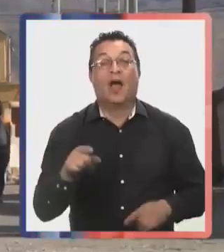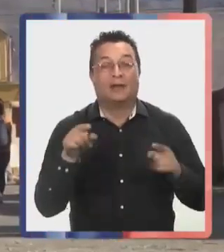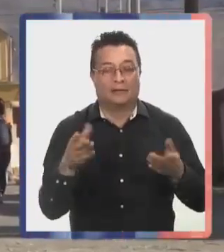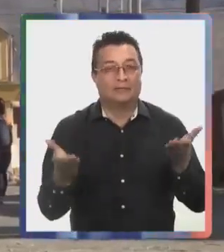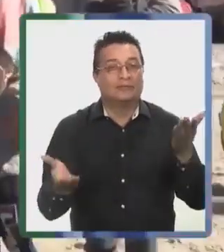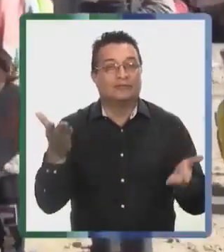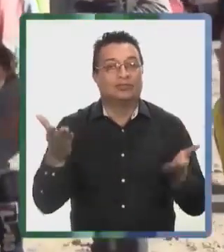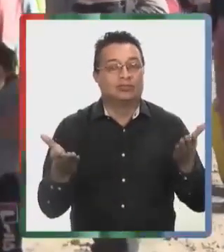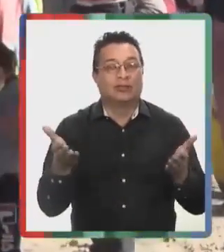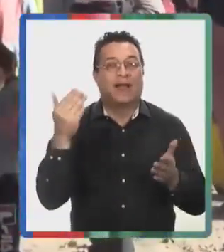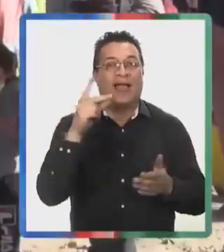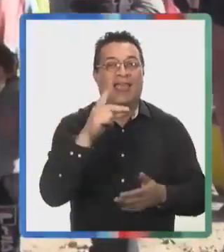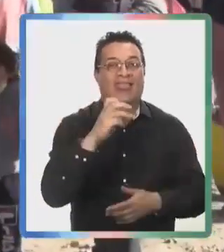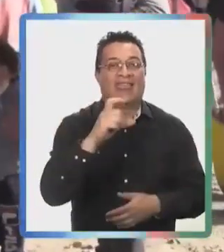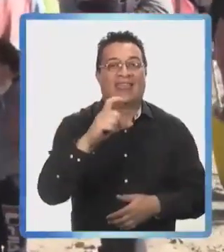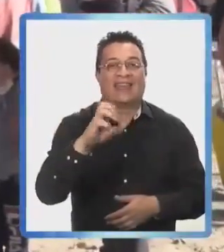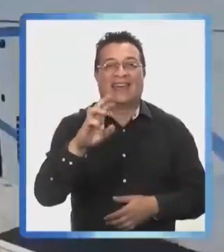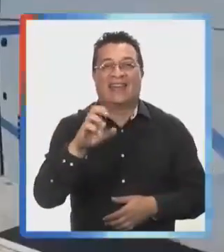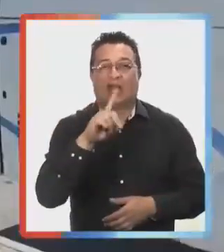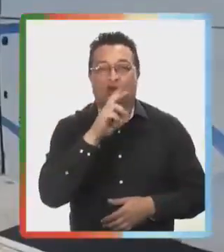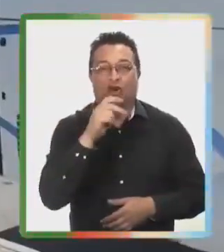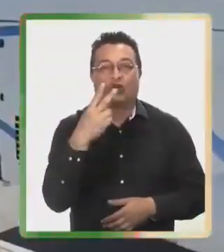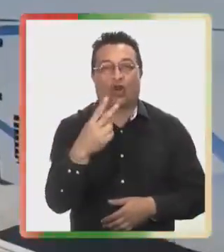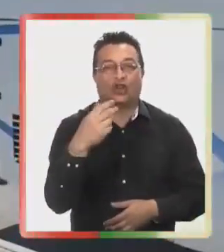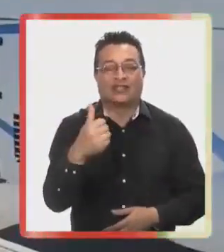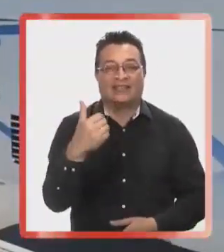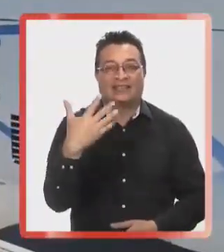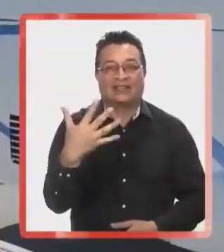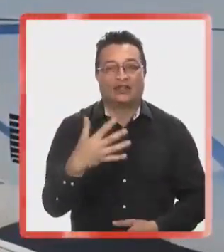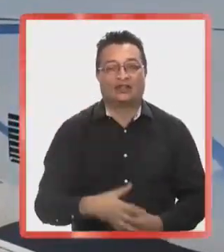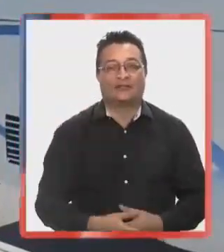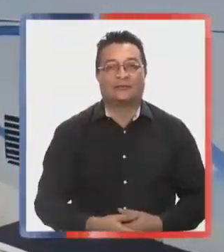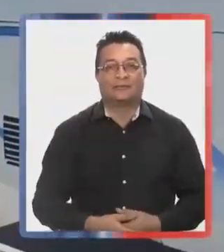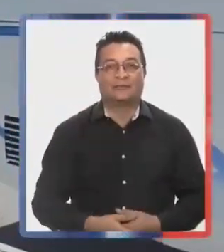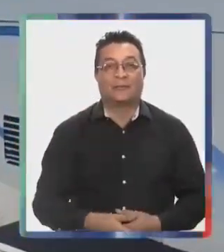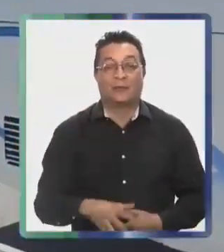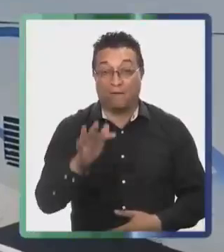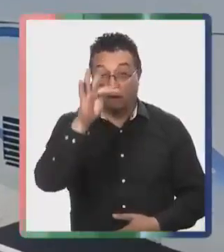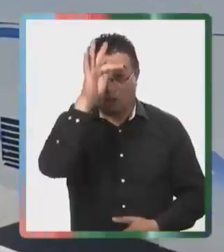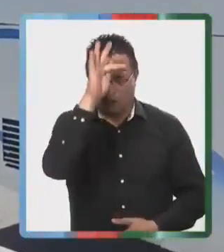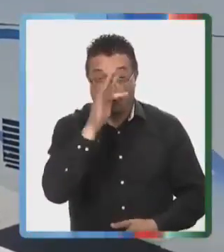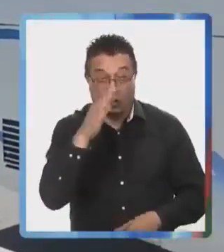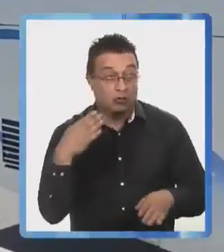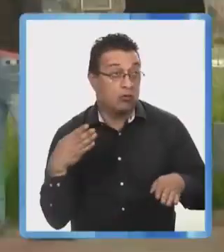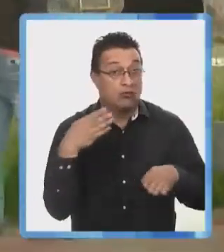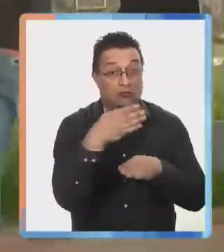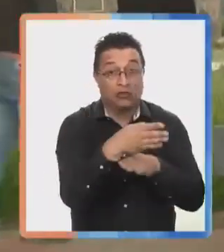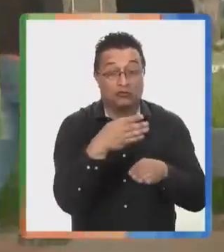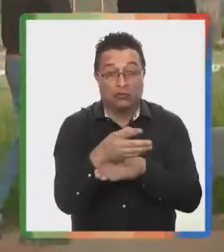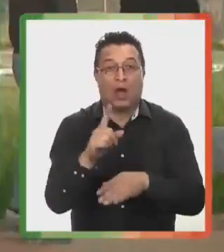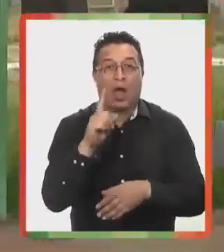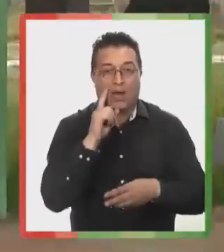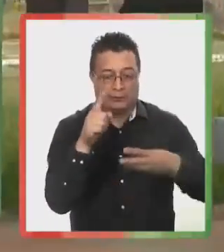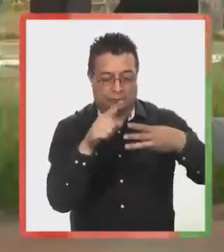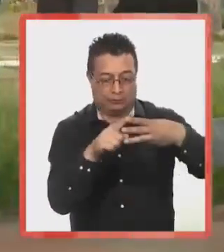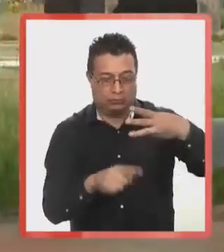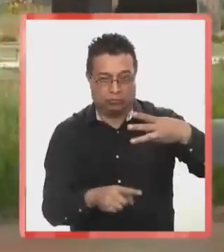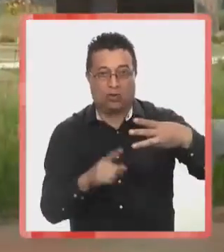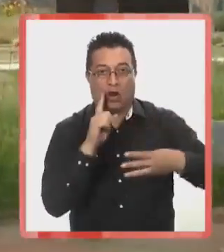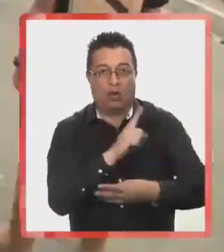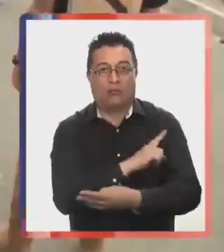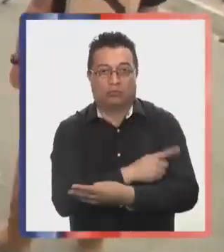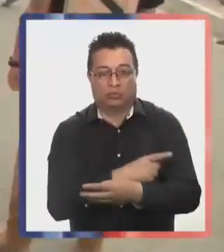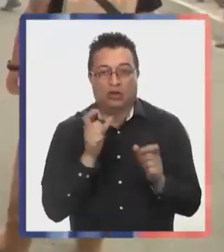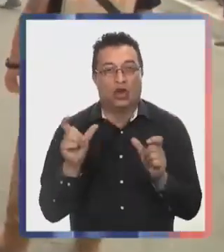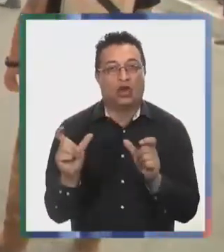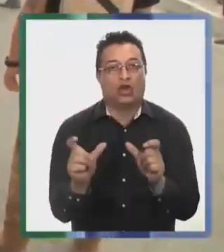Armadas respecto a lo que era el decreto 265. Los funcionarios en despliegue poseen